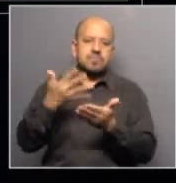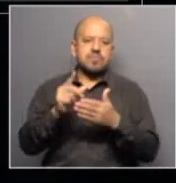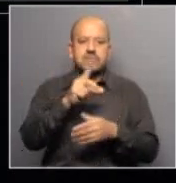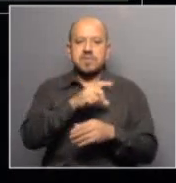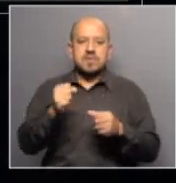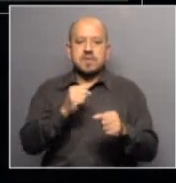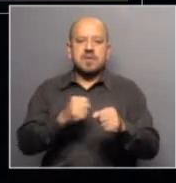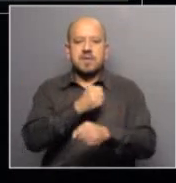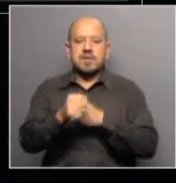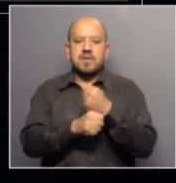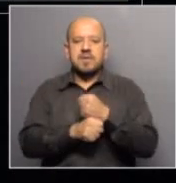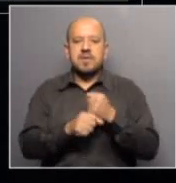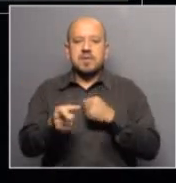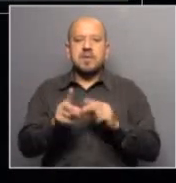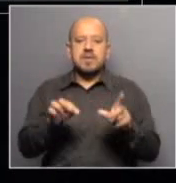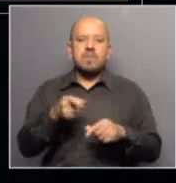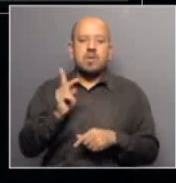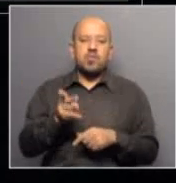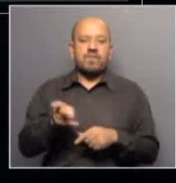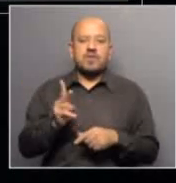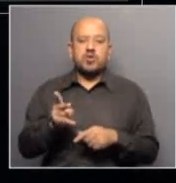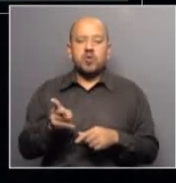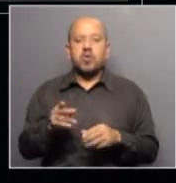años, que ha construido el prohibicionismo en todo el mundo,